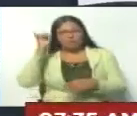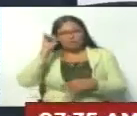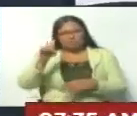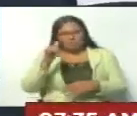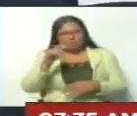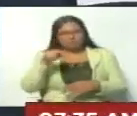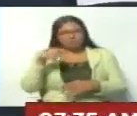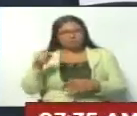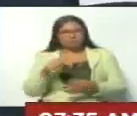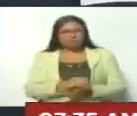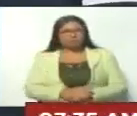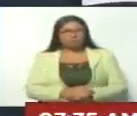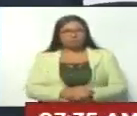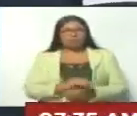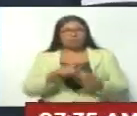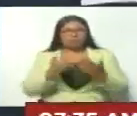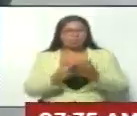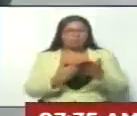Donde... Sí,